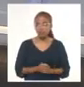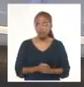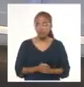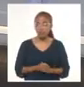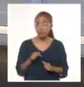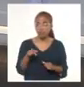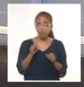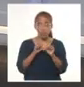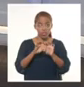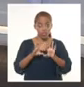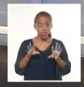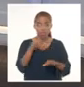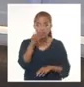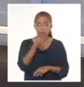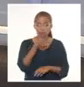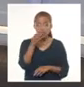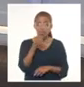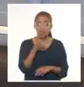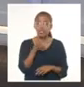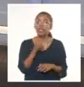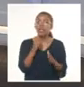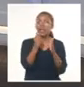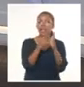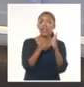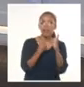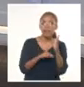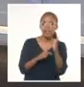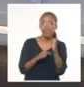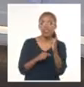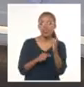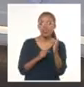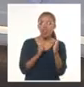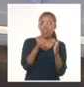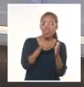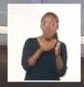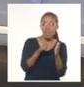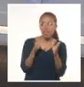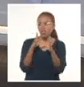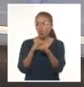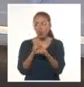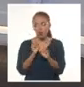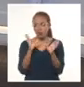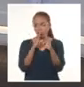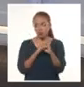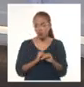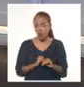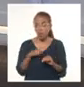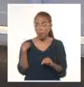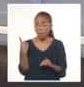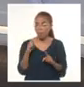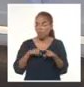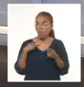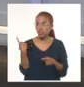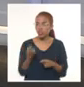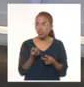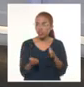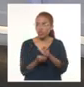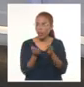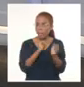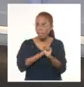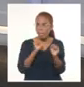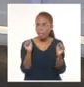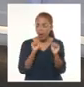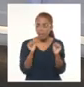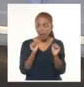claro, ni hubo elementos, ni los habrá, porque en realidad no somos patrocinadores del terrorismo, en todo caso víctimas